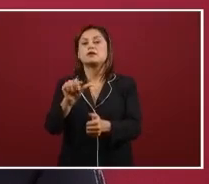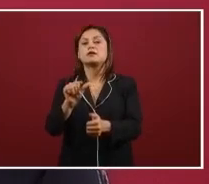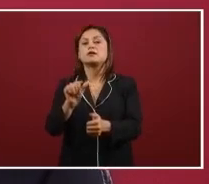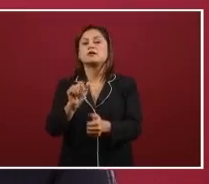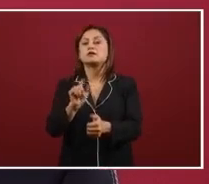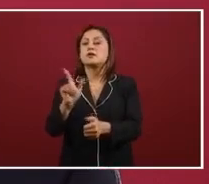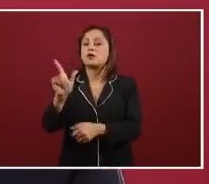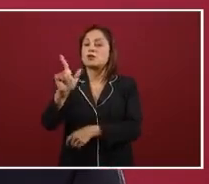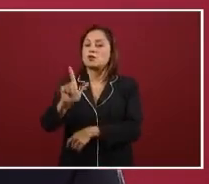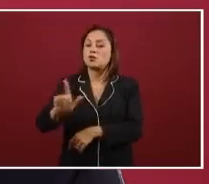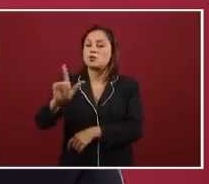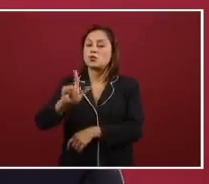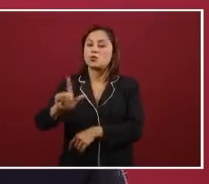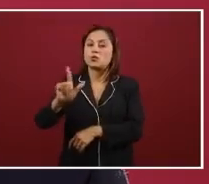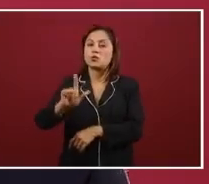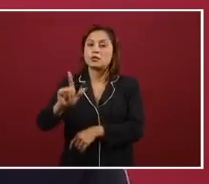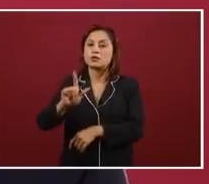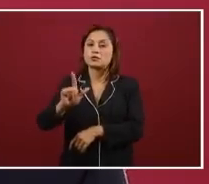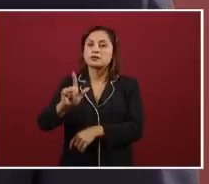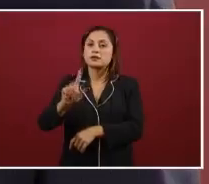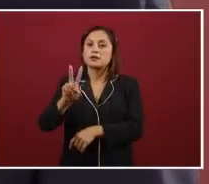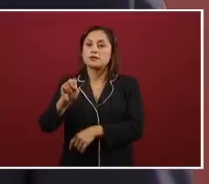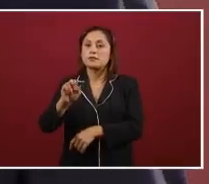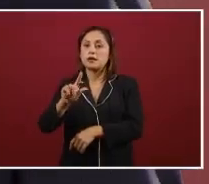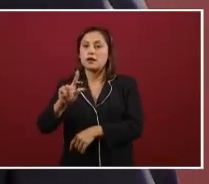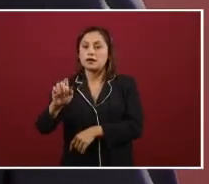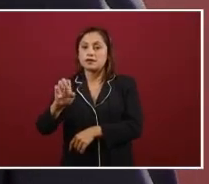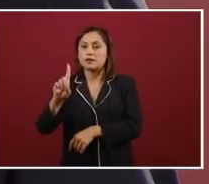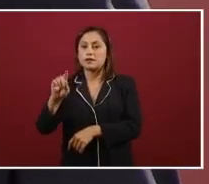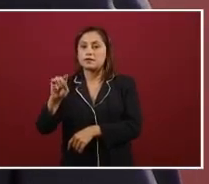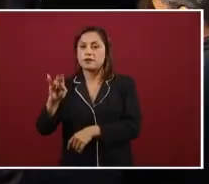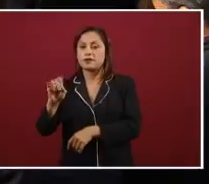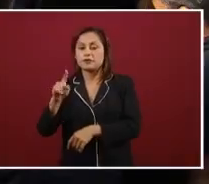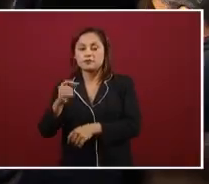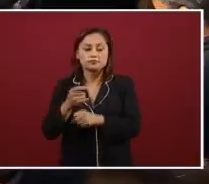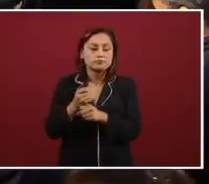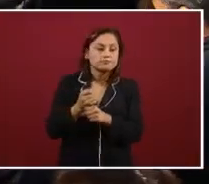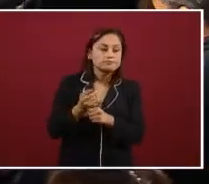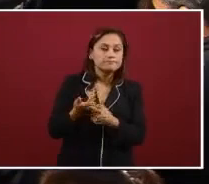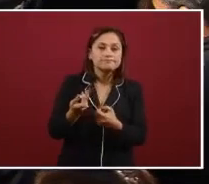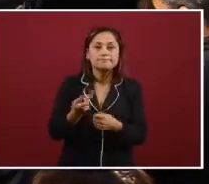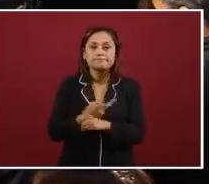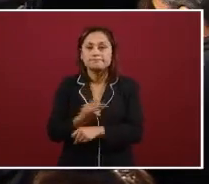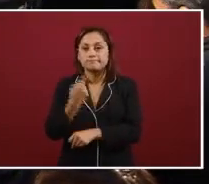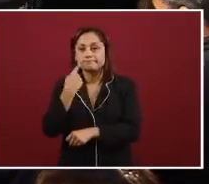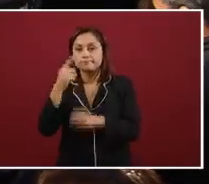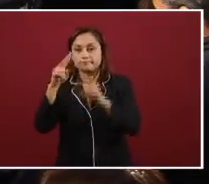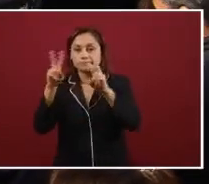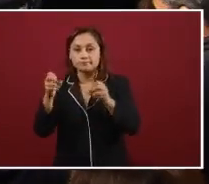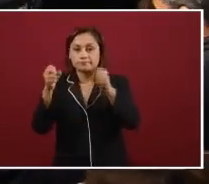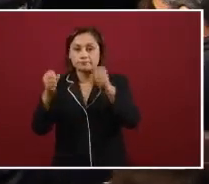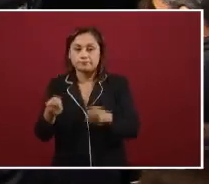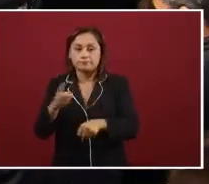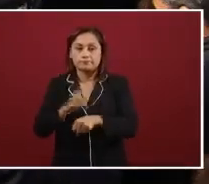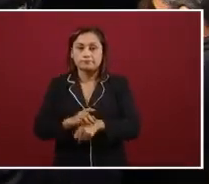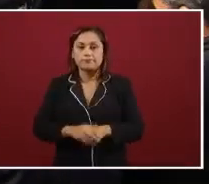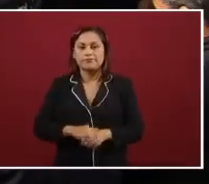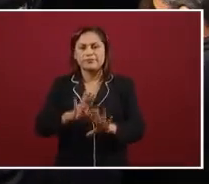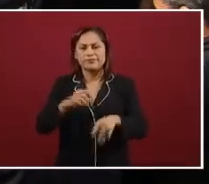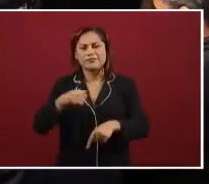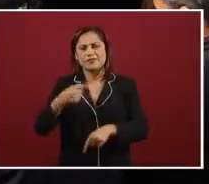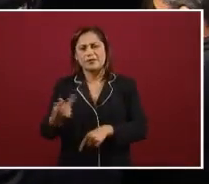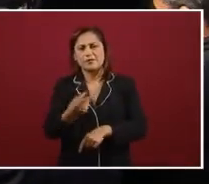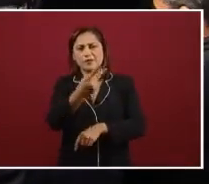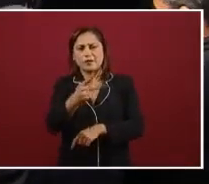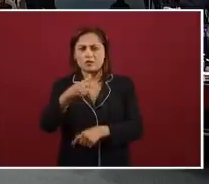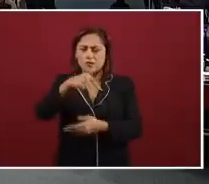Bravo para hacer la evaluación sobre seguridad. Guardia Nacional en el caso de Tecámac, porque ayer